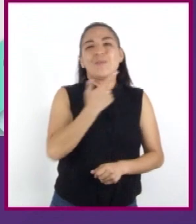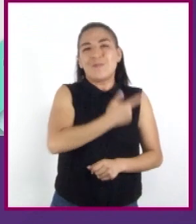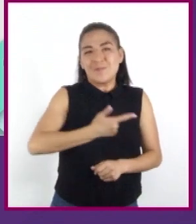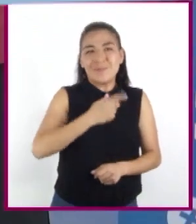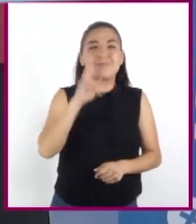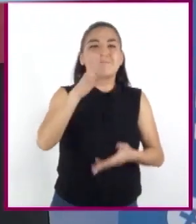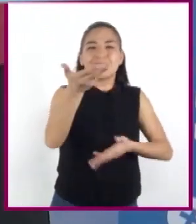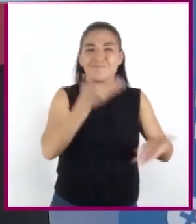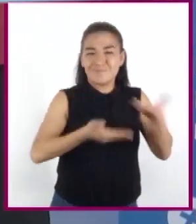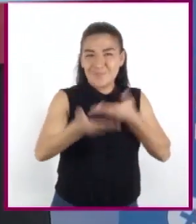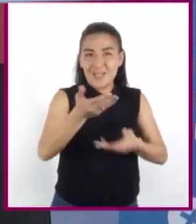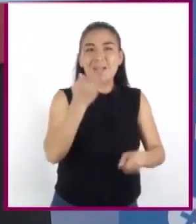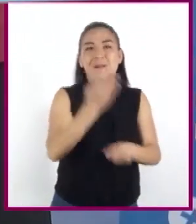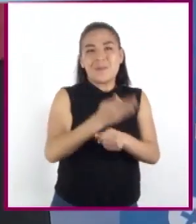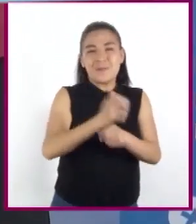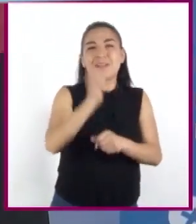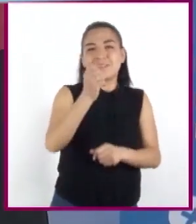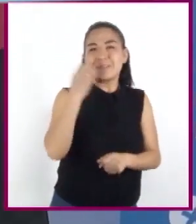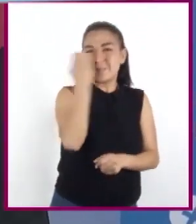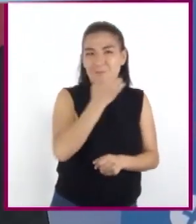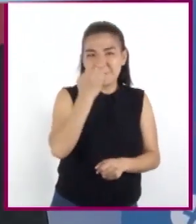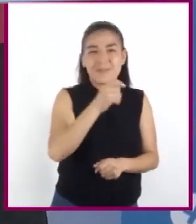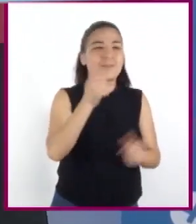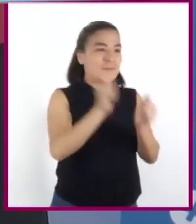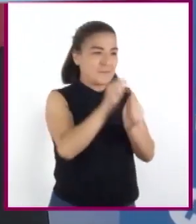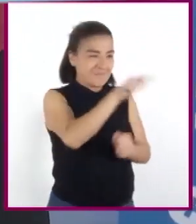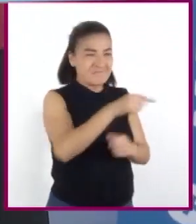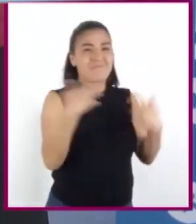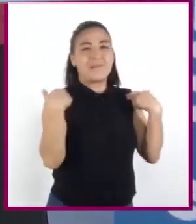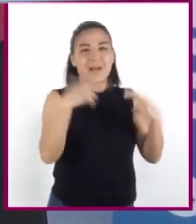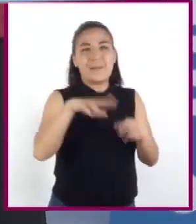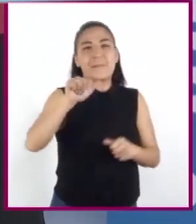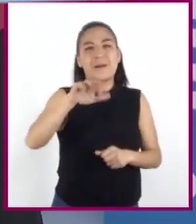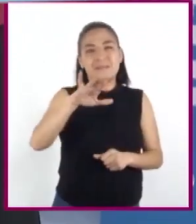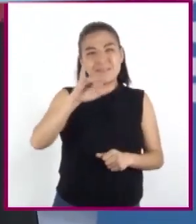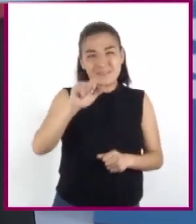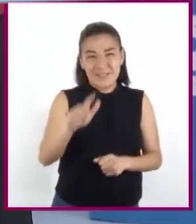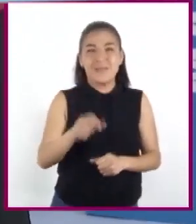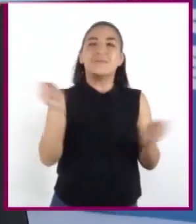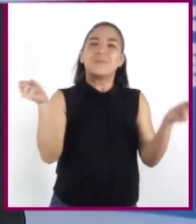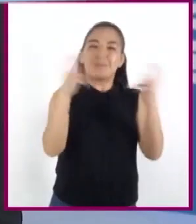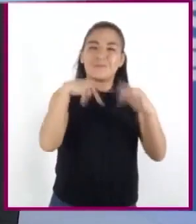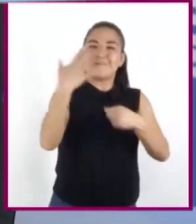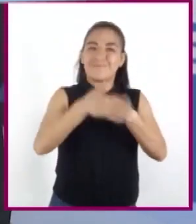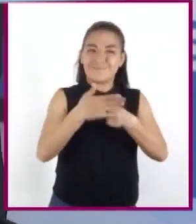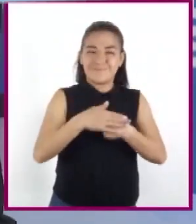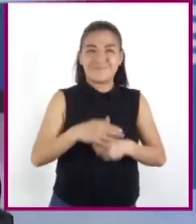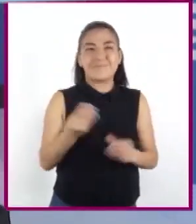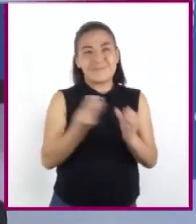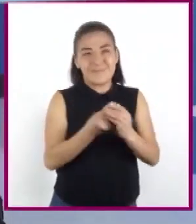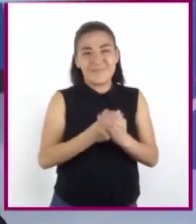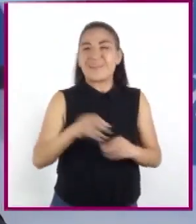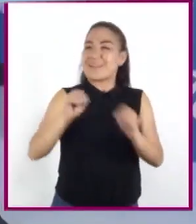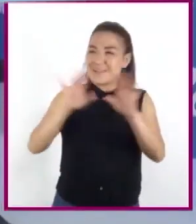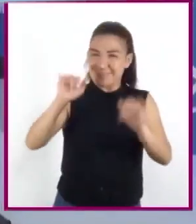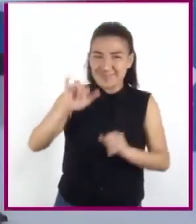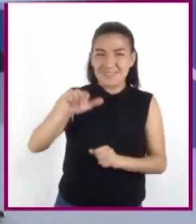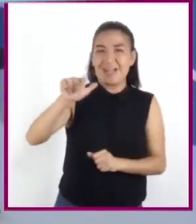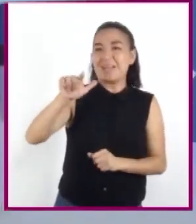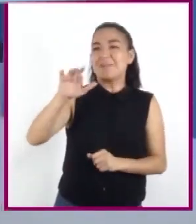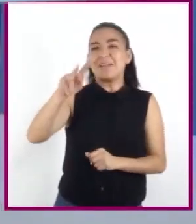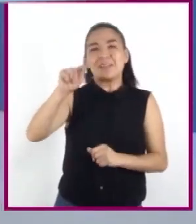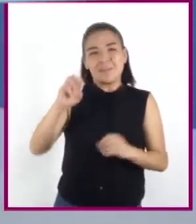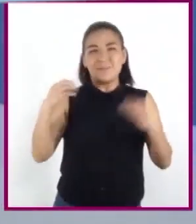gusto compartir este espacio académico con usted, profesor Marcial. Nos veremos en otra sesión. Claro que sí, profesor Alberto.